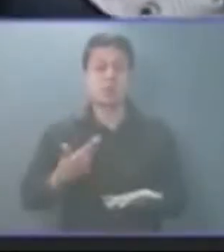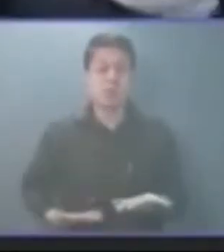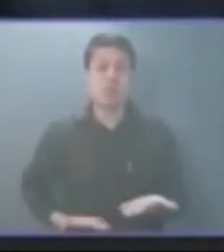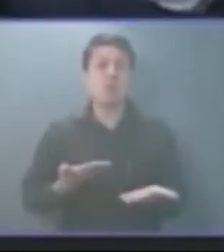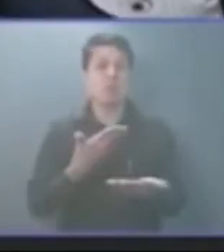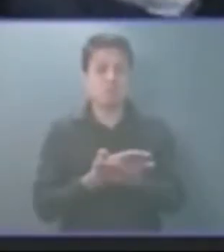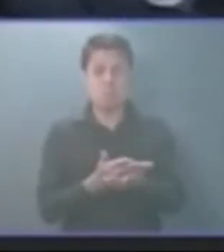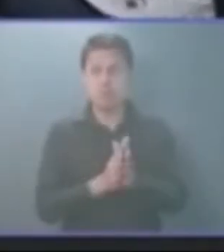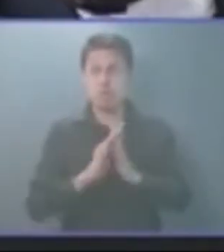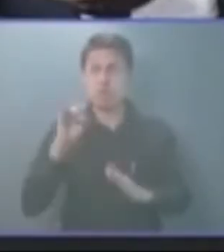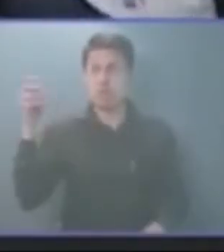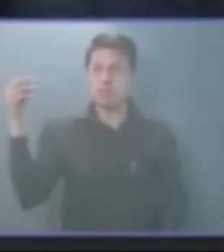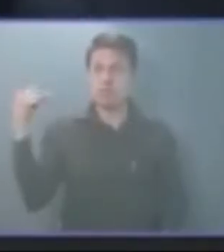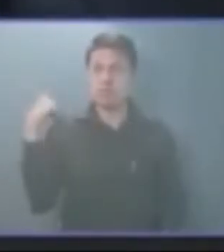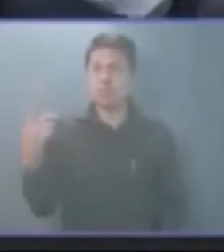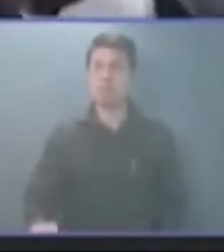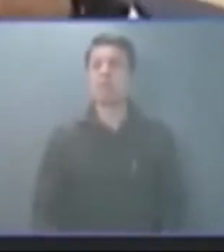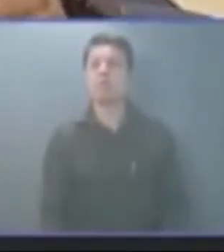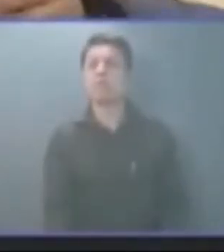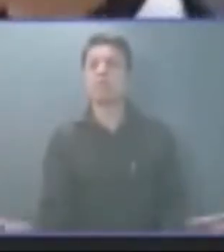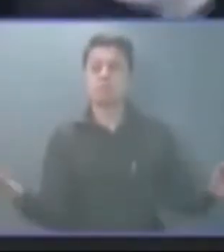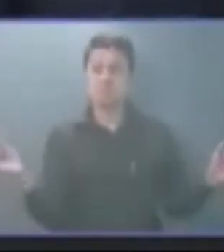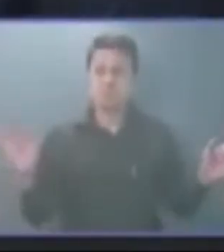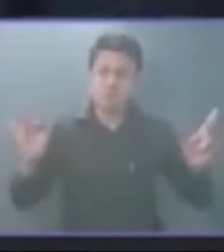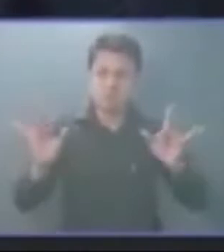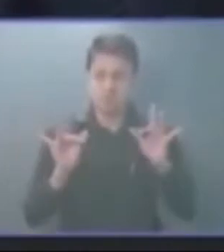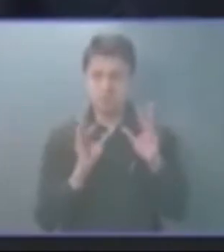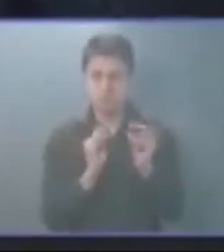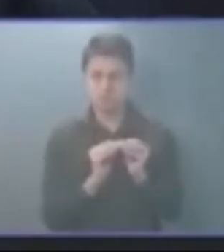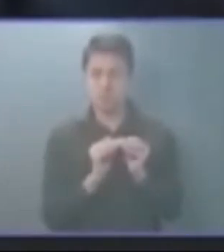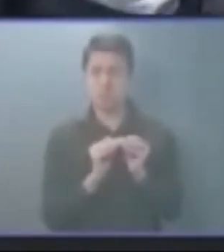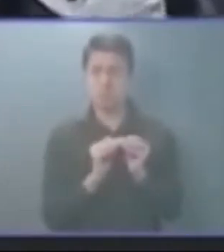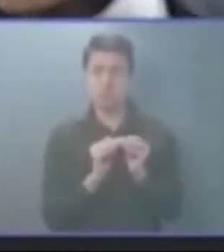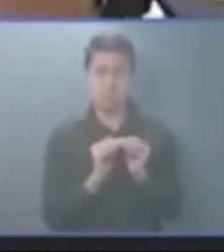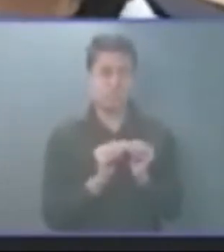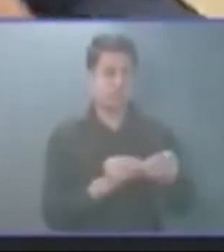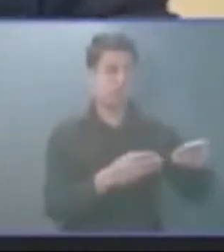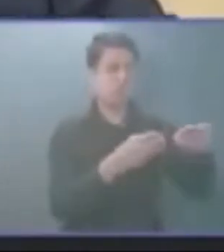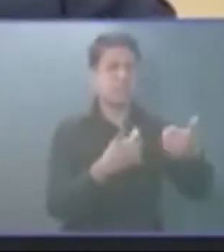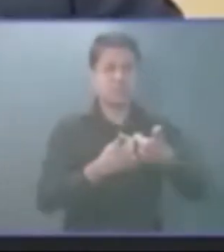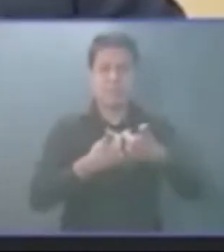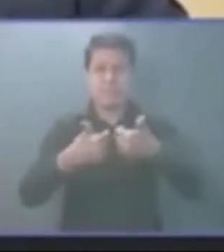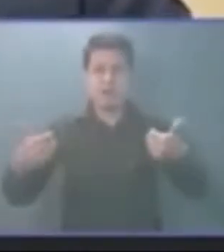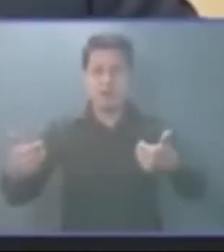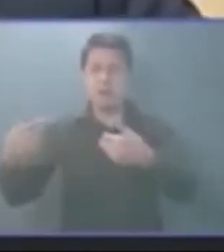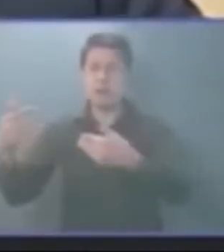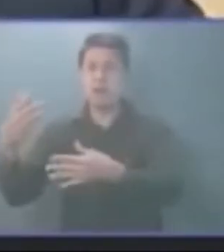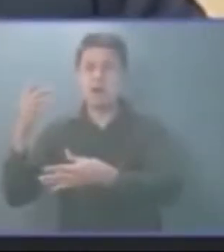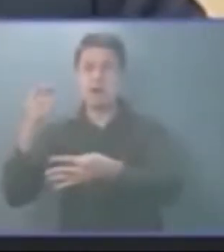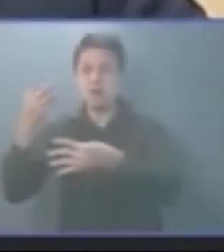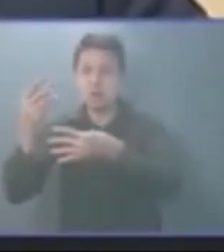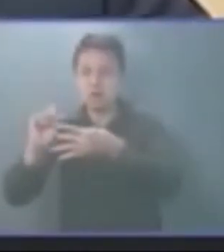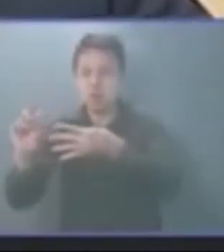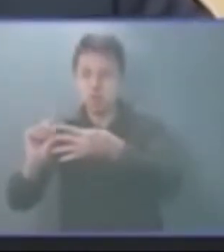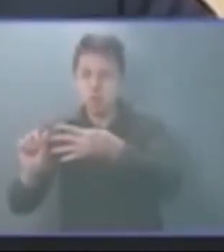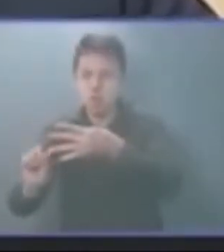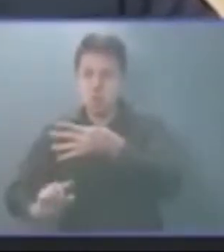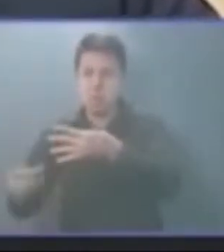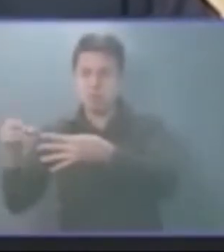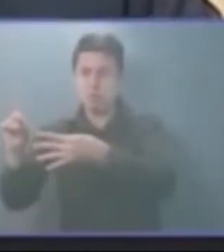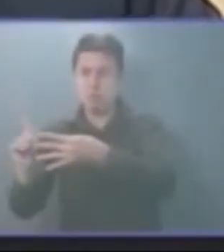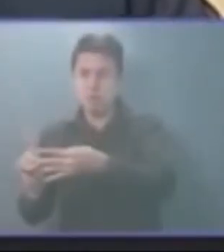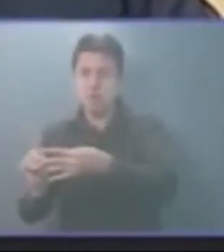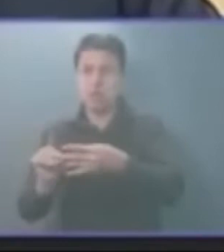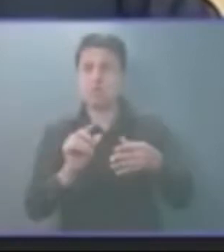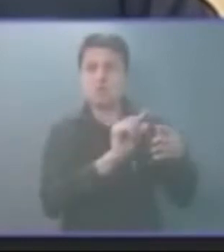que les pidamos a junta directiva que nos reunamos, que enviemos la nota al señor ministro y hoy mismo